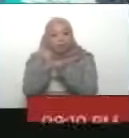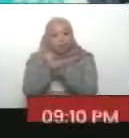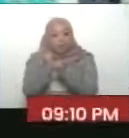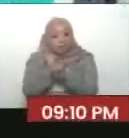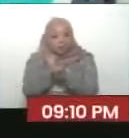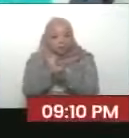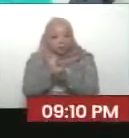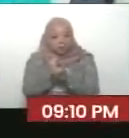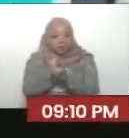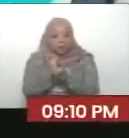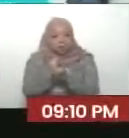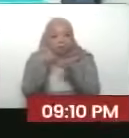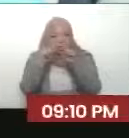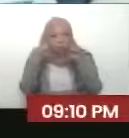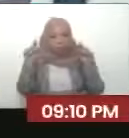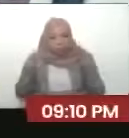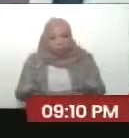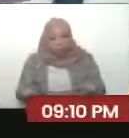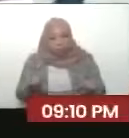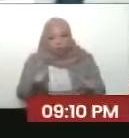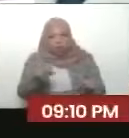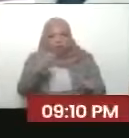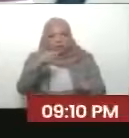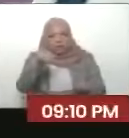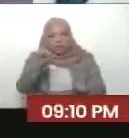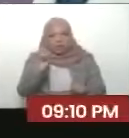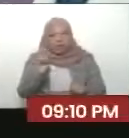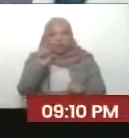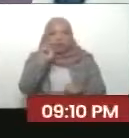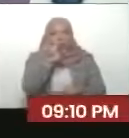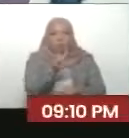¿Correcto? La página de CNE es